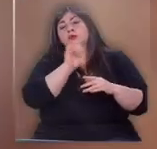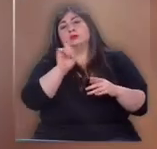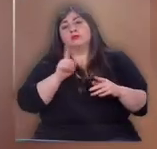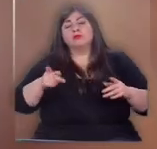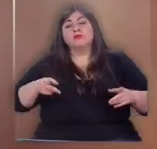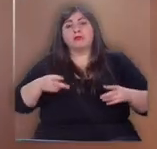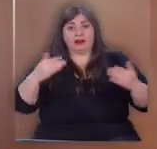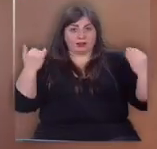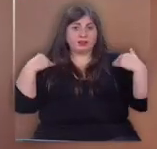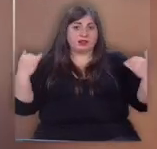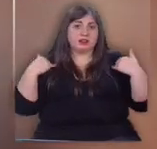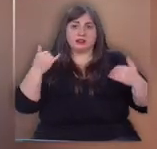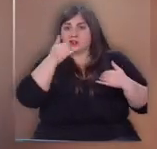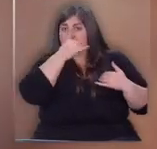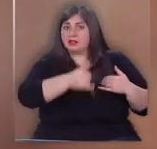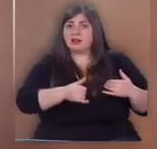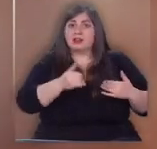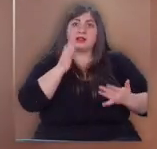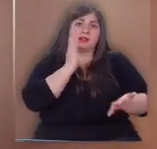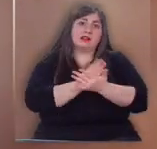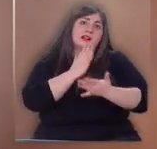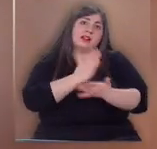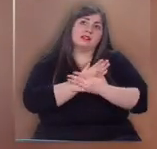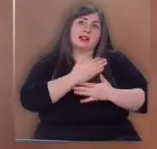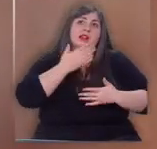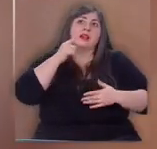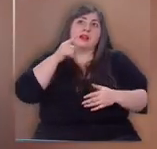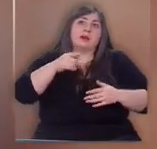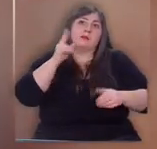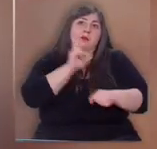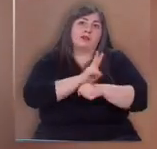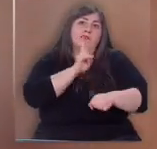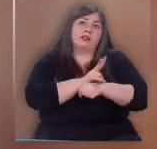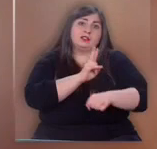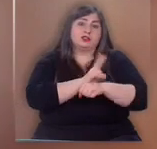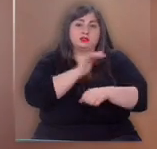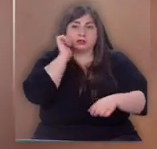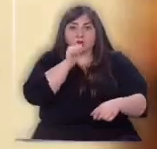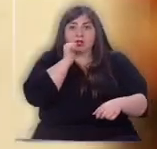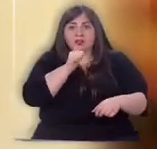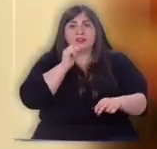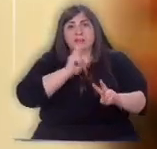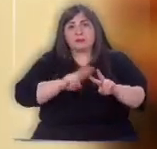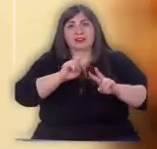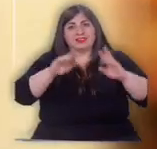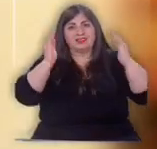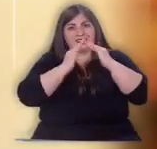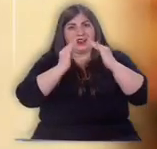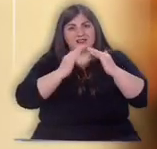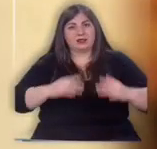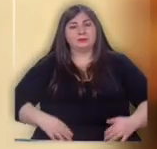tiempos de coronavirus. Toma clases en las que un profesor le prepara rutinas diarias para realizar en casa.